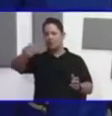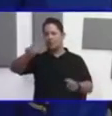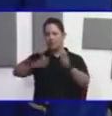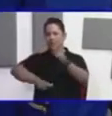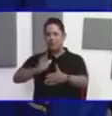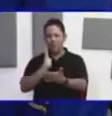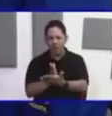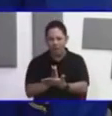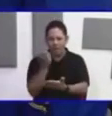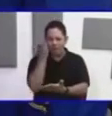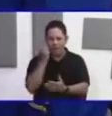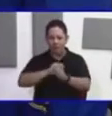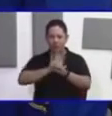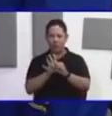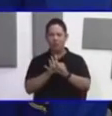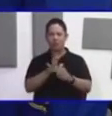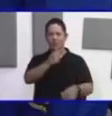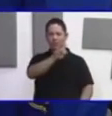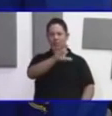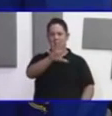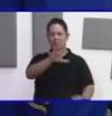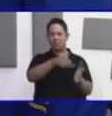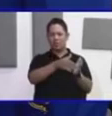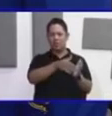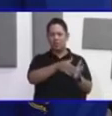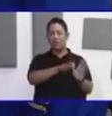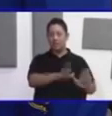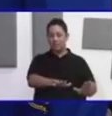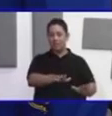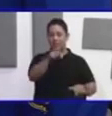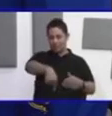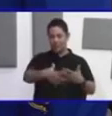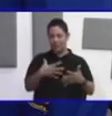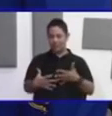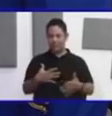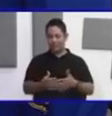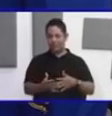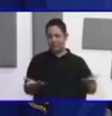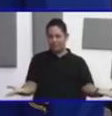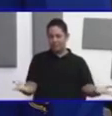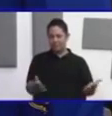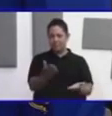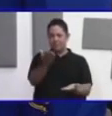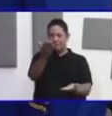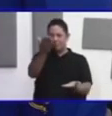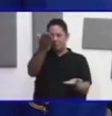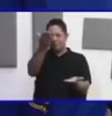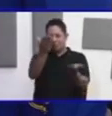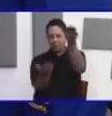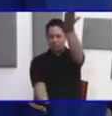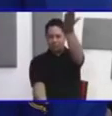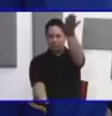una población de 75 mil personas que tiene el departamento archipiélago y una tasa de contagio mucho